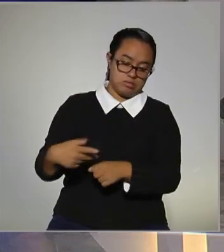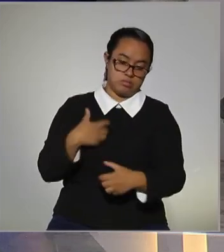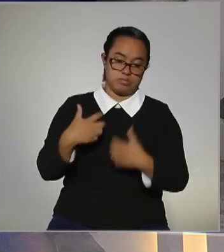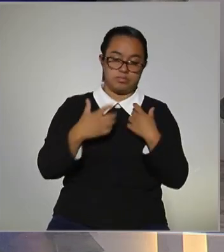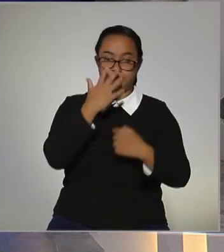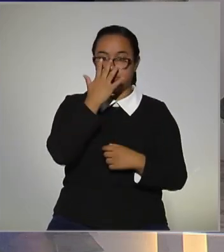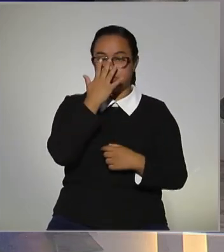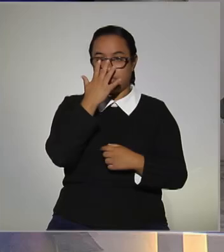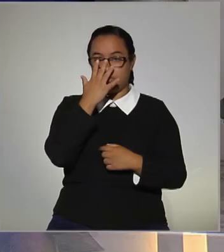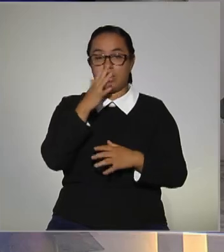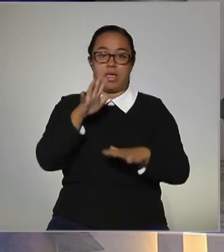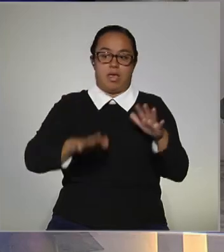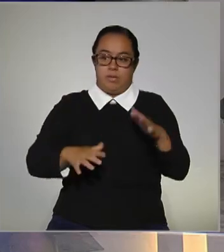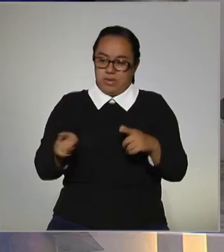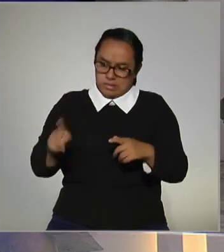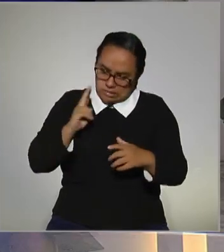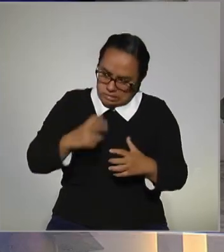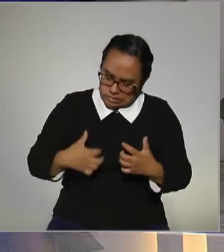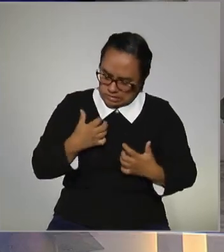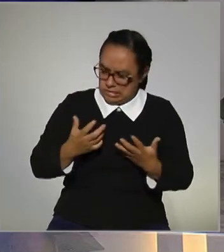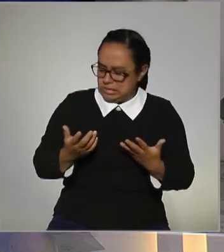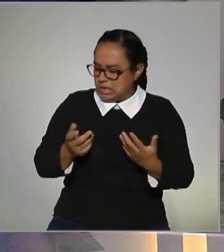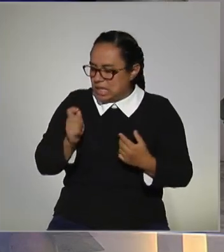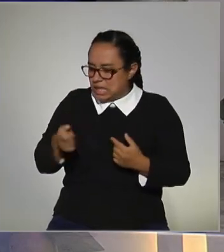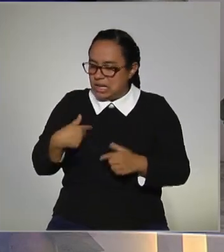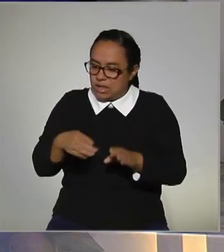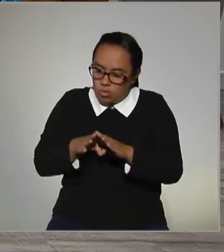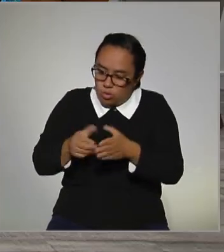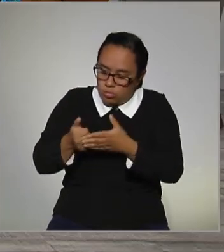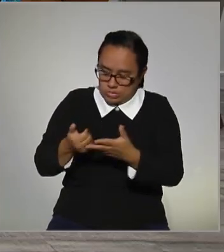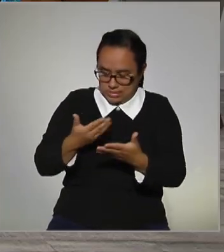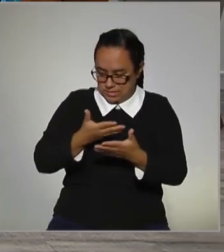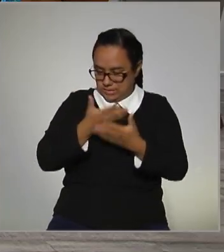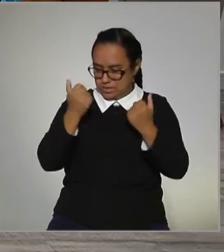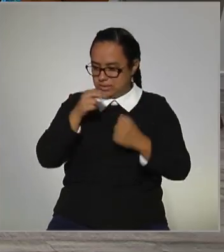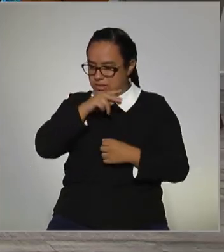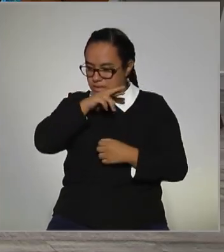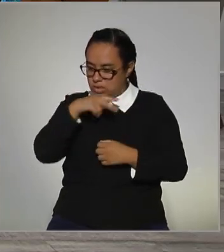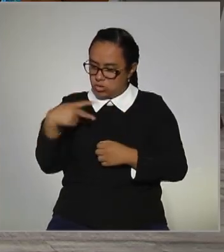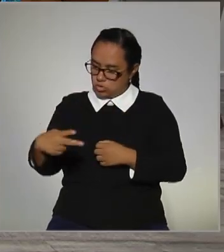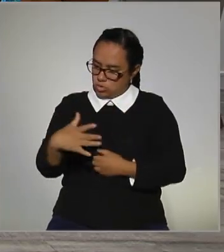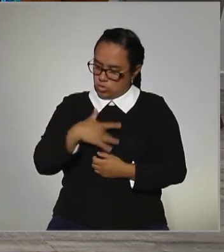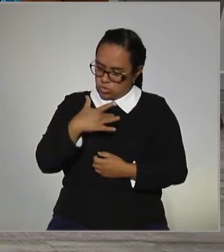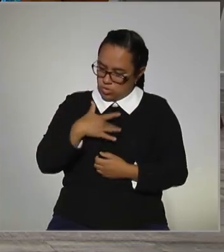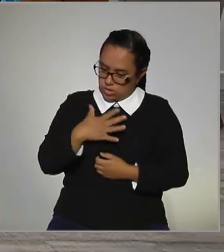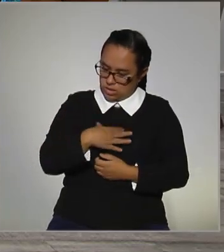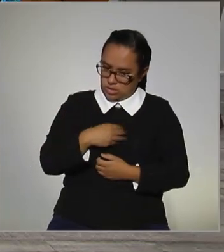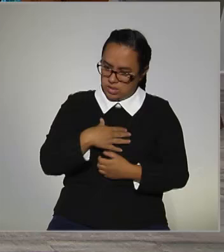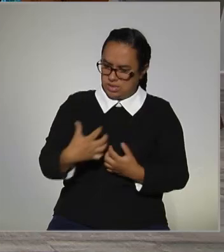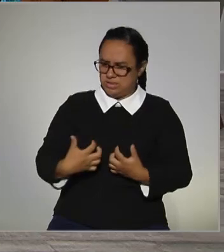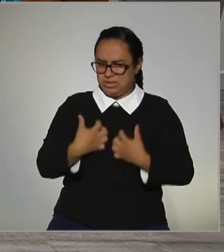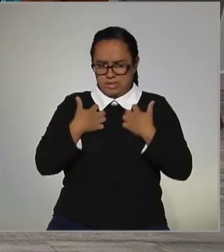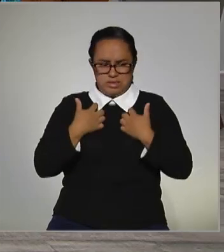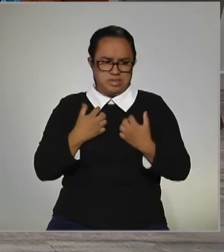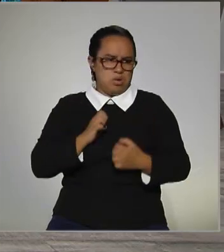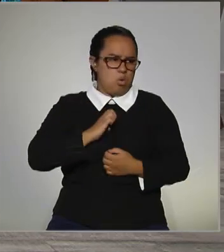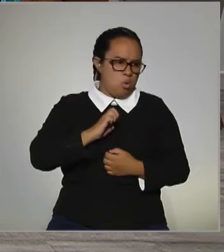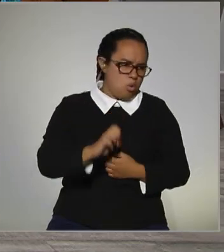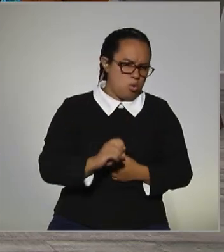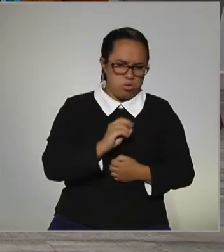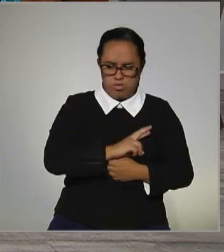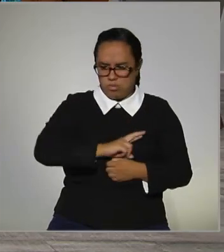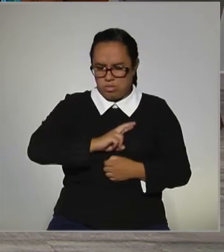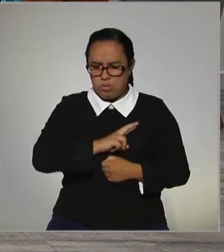que no sabes tú qué hacer y te está preocupando esa actitud, esa reacción del hijo, enojo, sentimiento, odio, que no